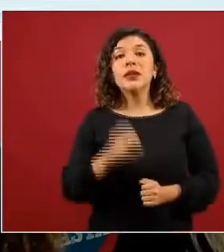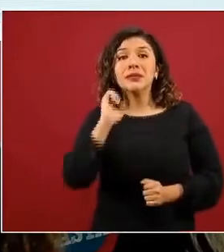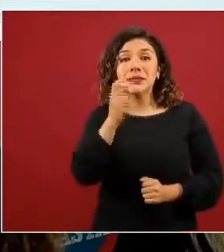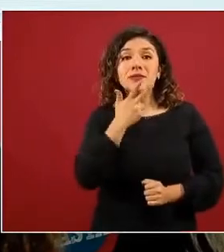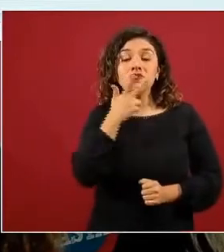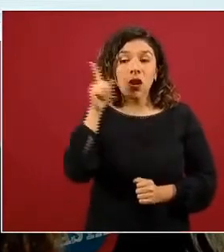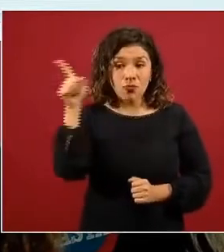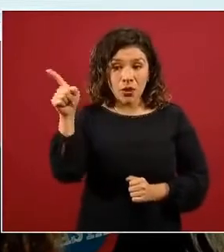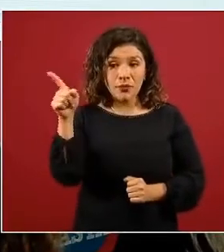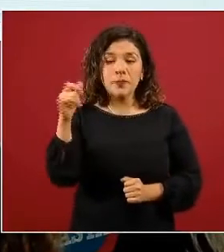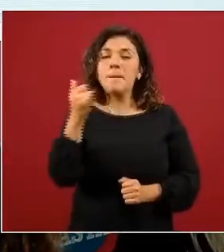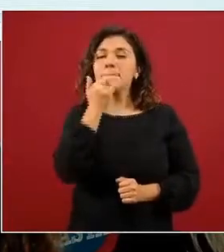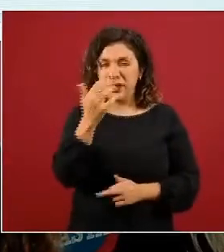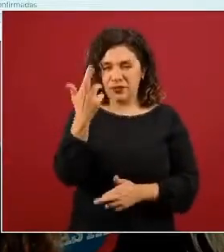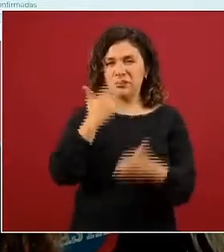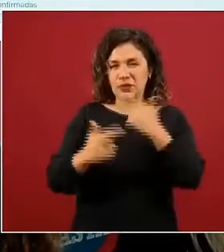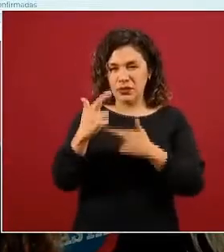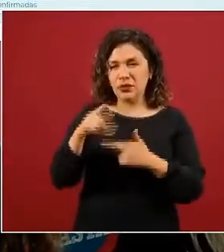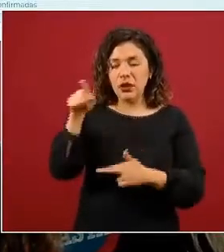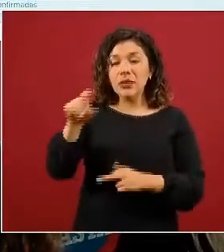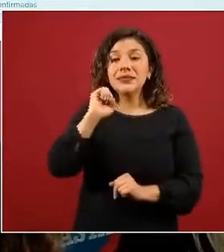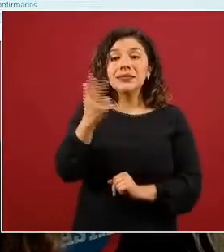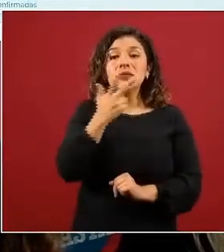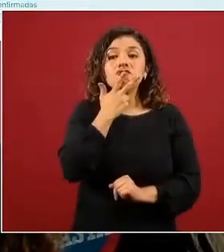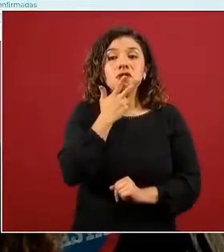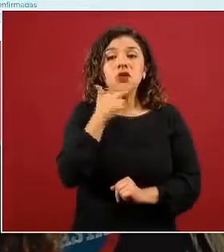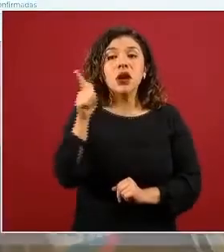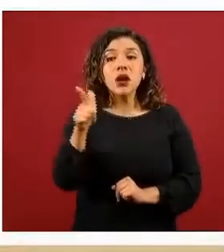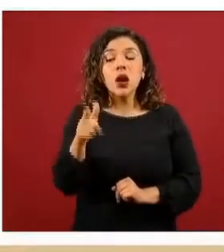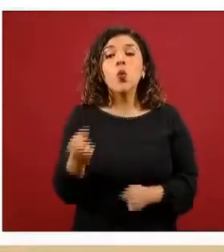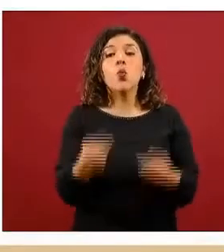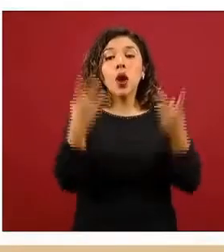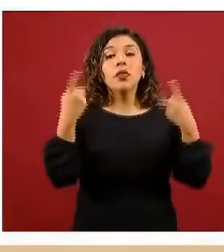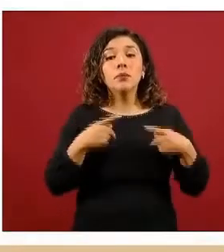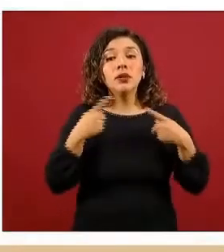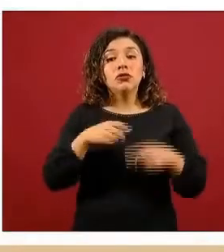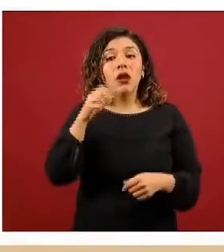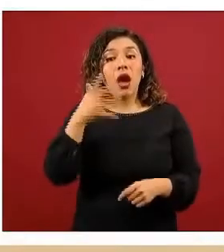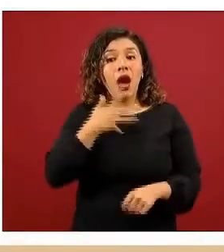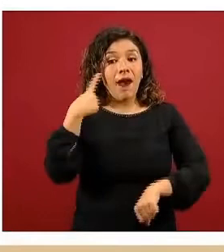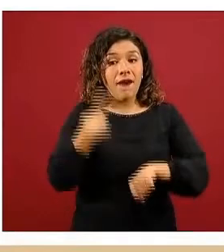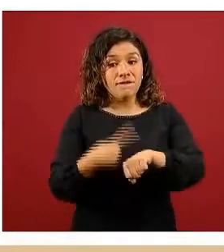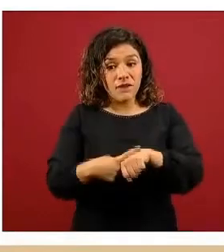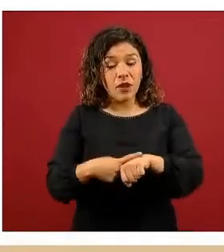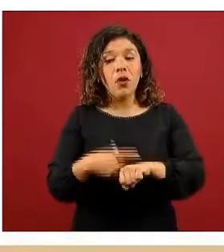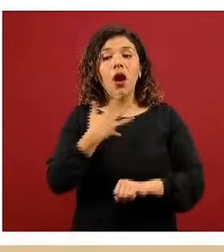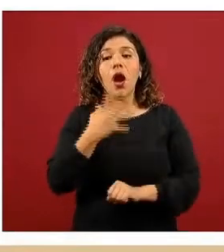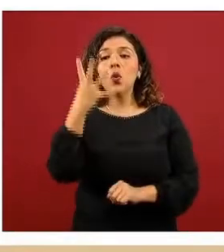Chihuahua, perdón si me regresan tantito, en Chihuahua casos confirmados son casi